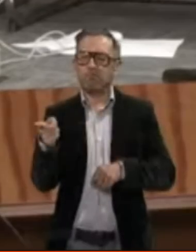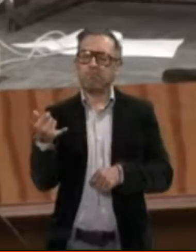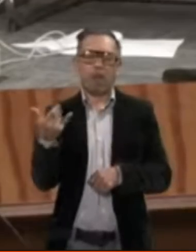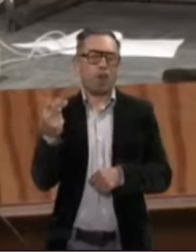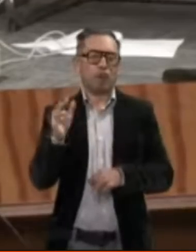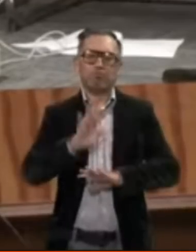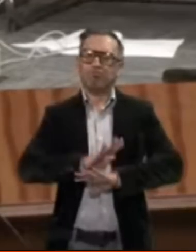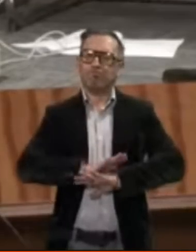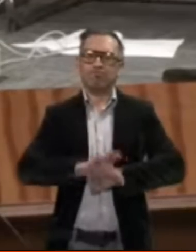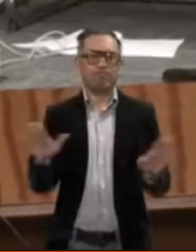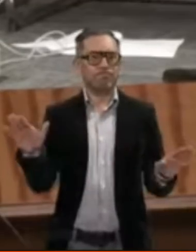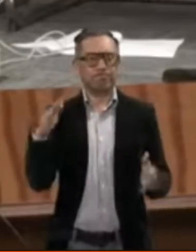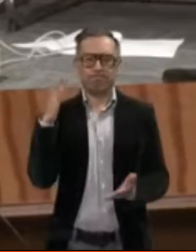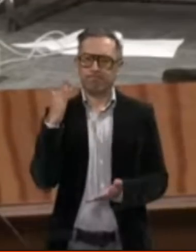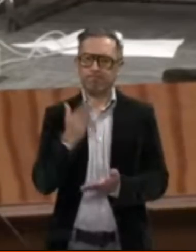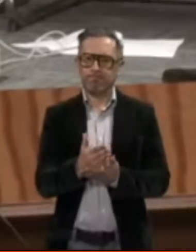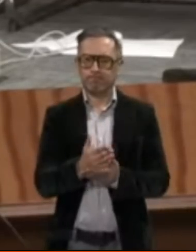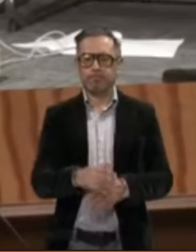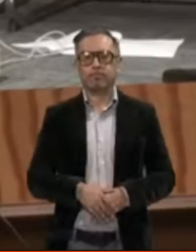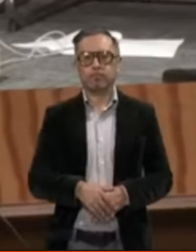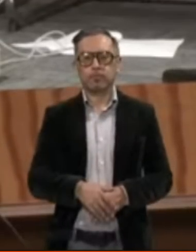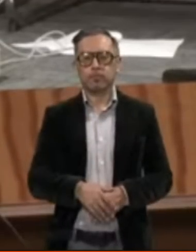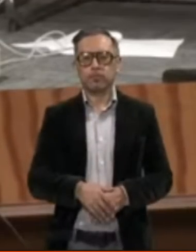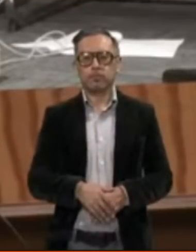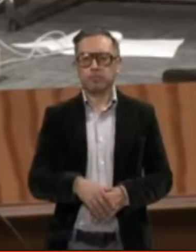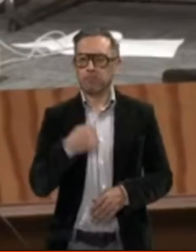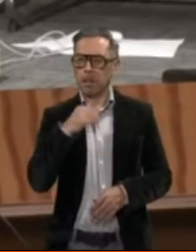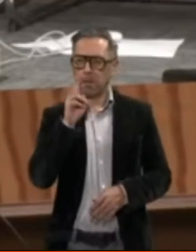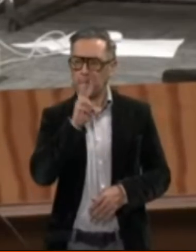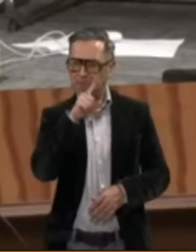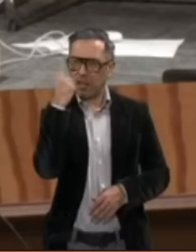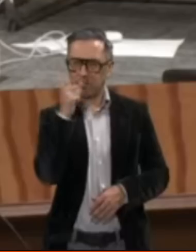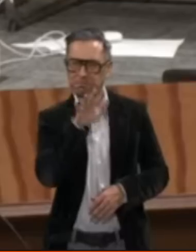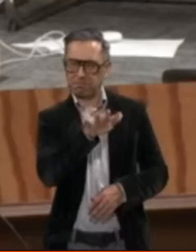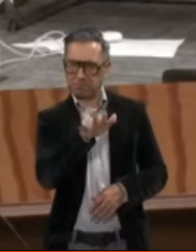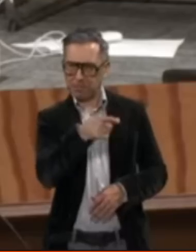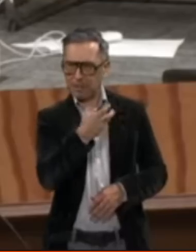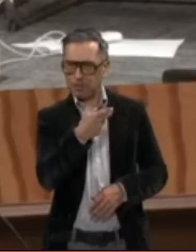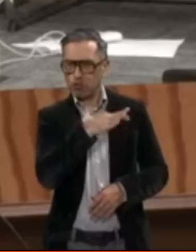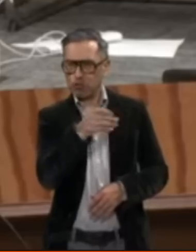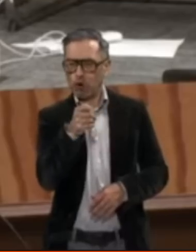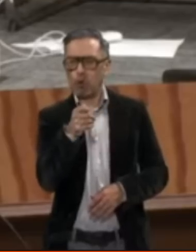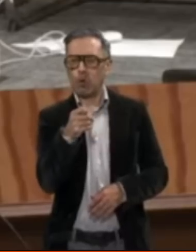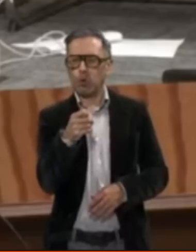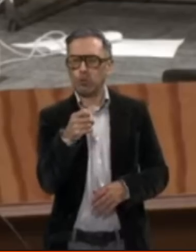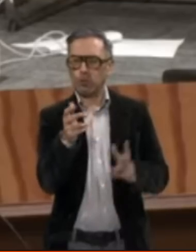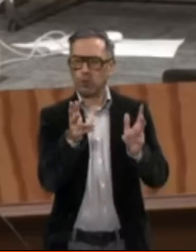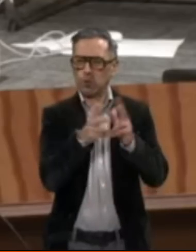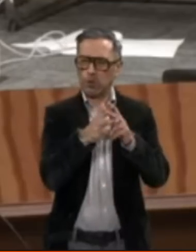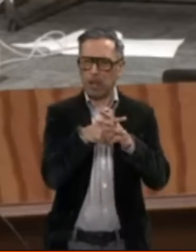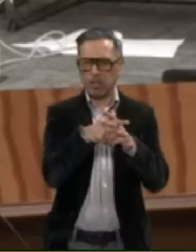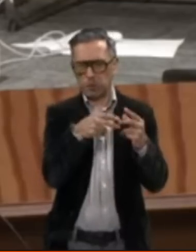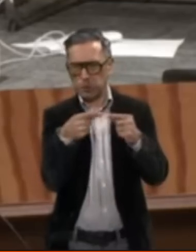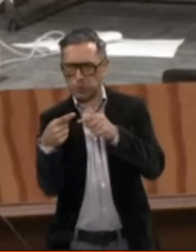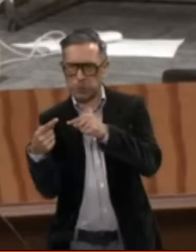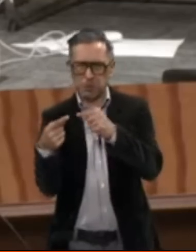Es evidente que esta suerte de lucha, pues es una lucha vulgar por